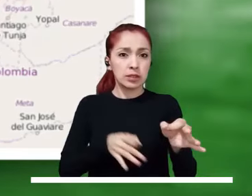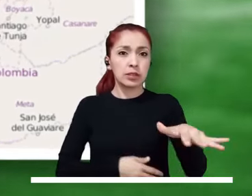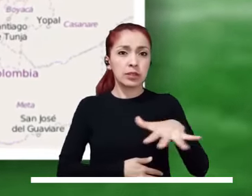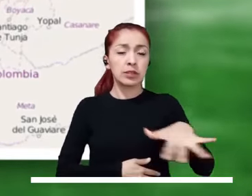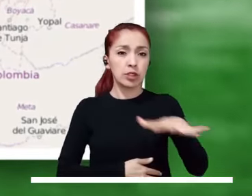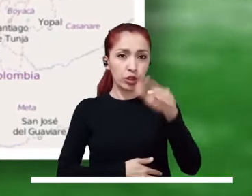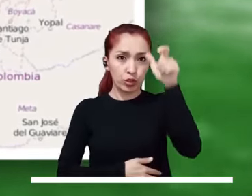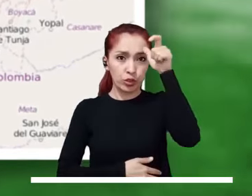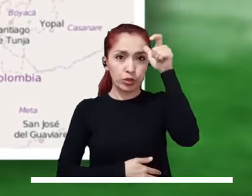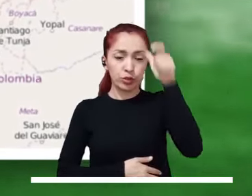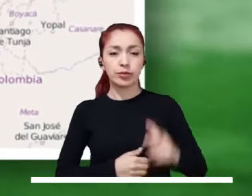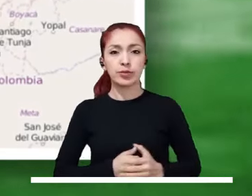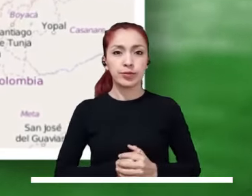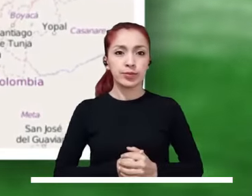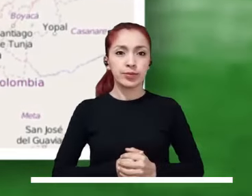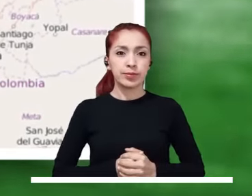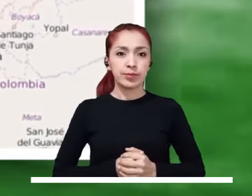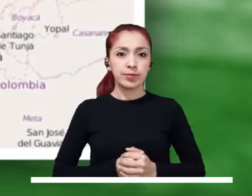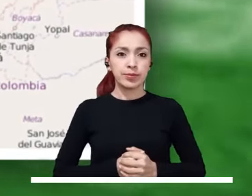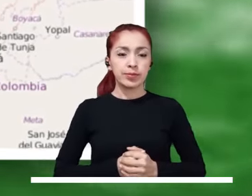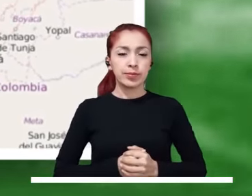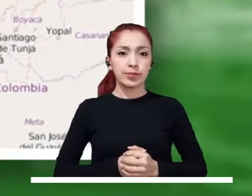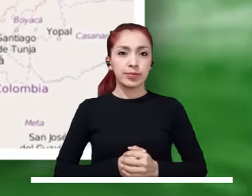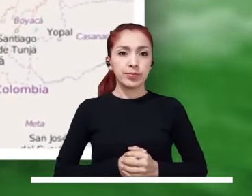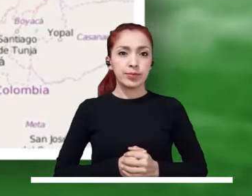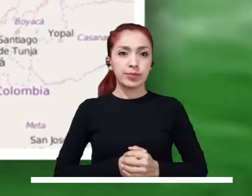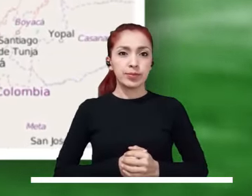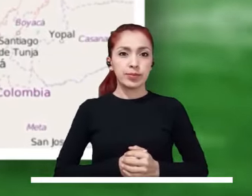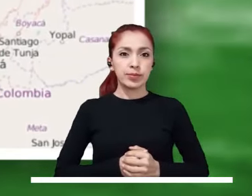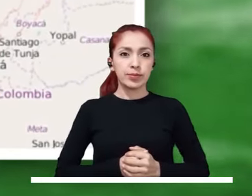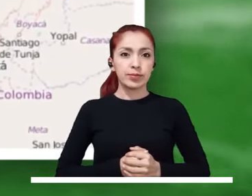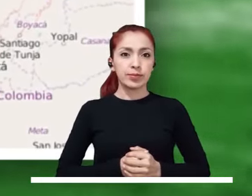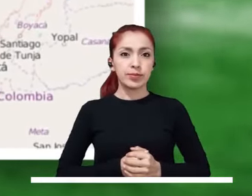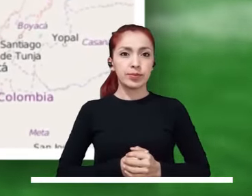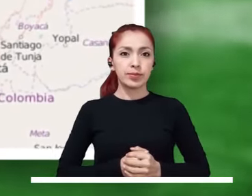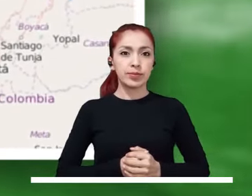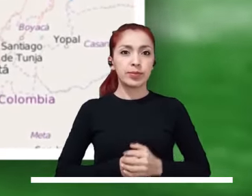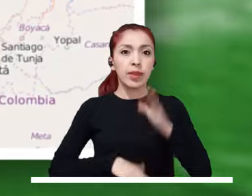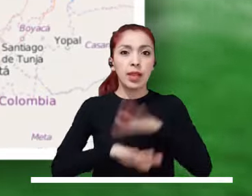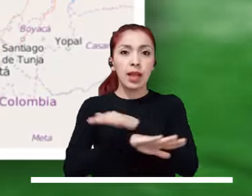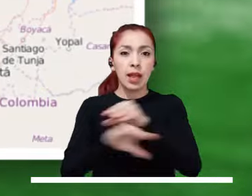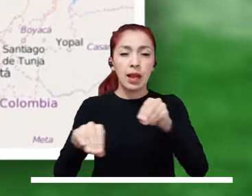Caño Barro, a la altura del municipio de Ayapel, Córdoba.